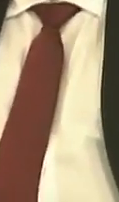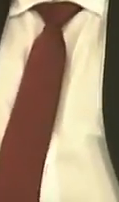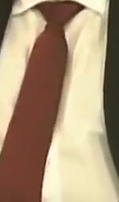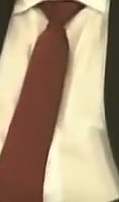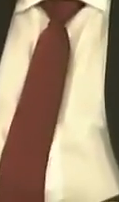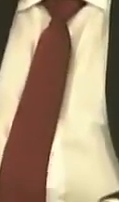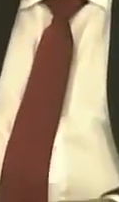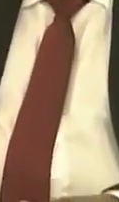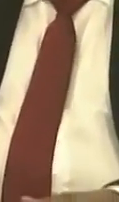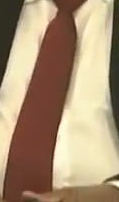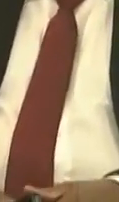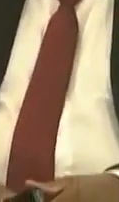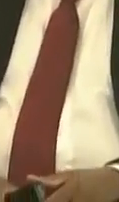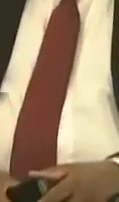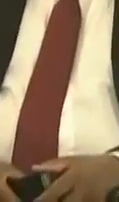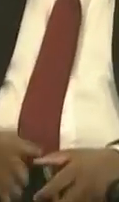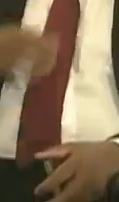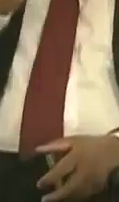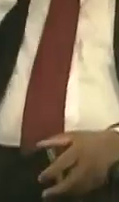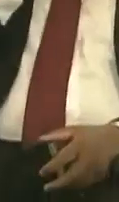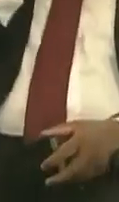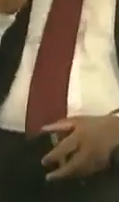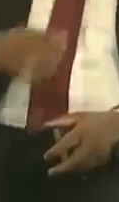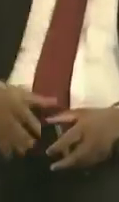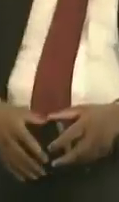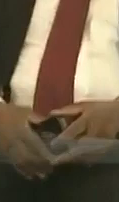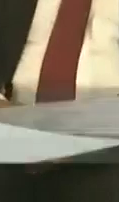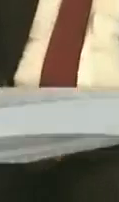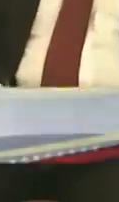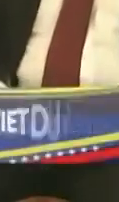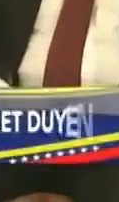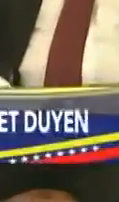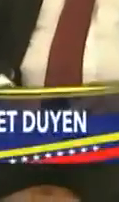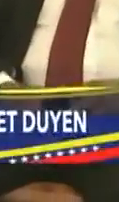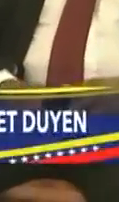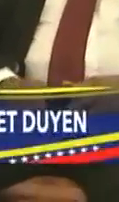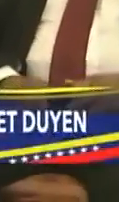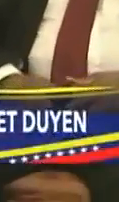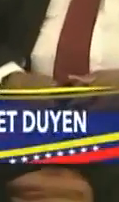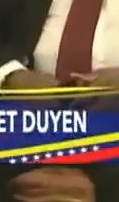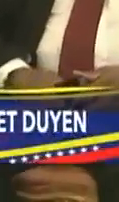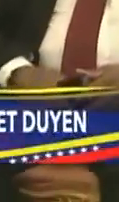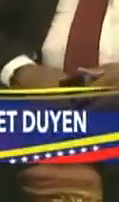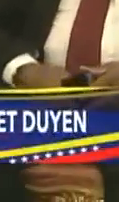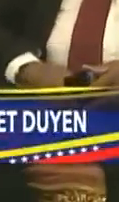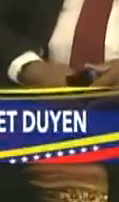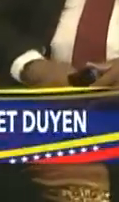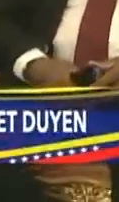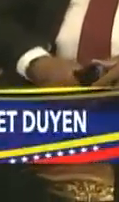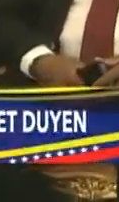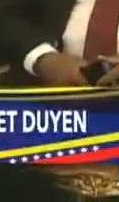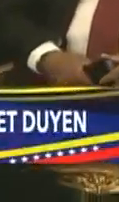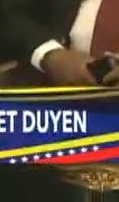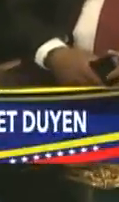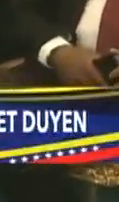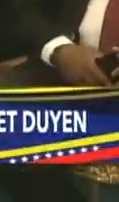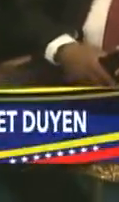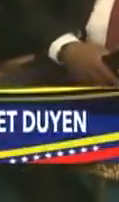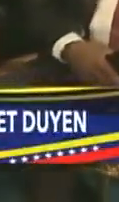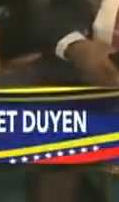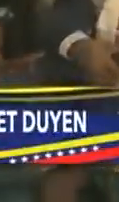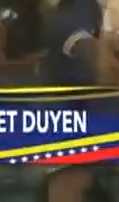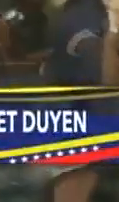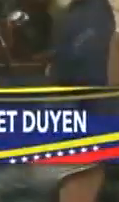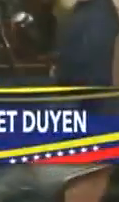Me complace mucho contemplar su sabio liderazgo, excelencia, Venezuela ha superado las